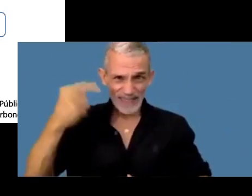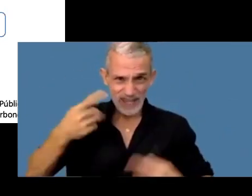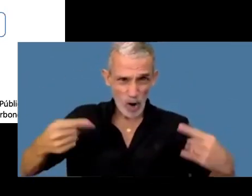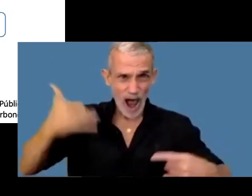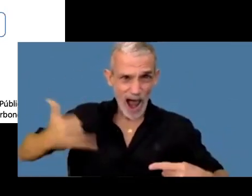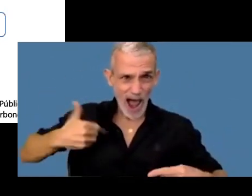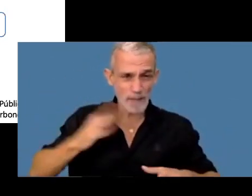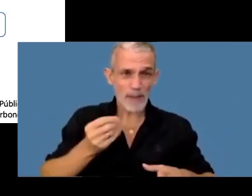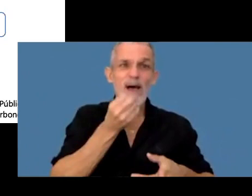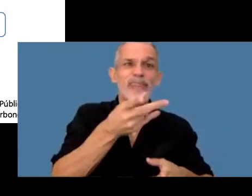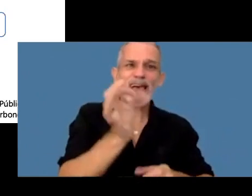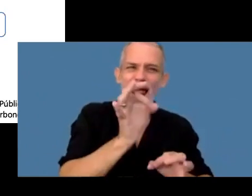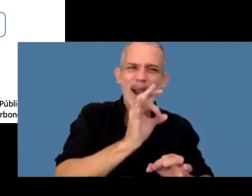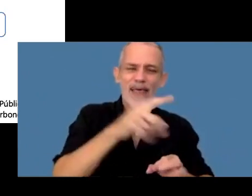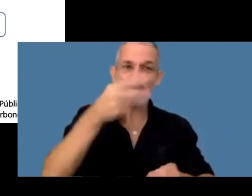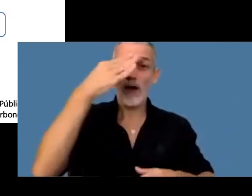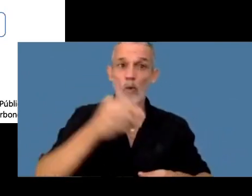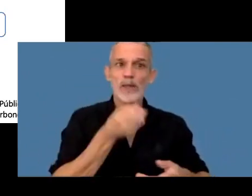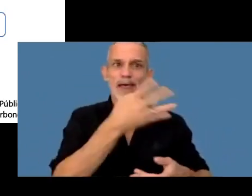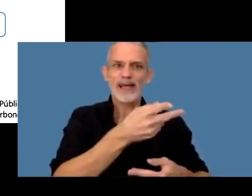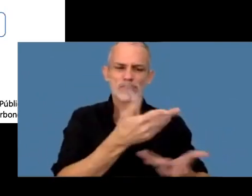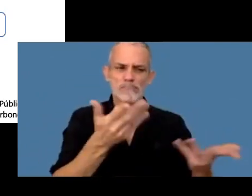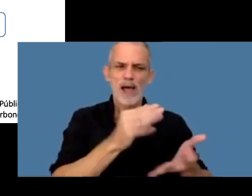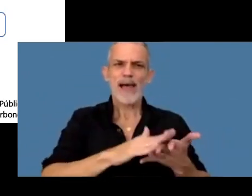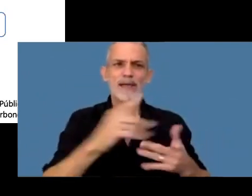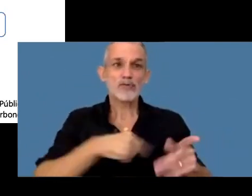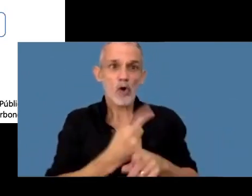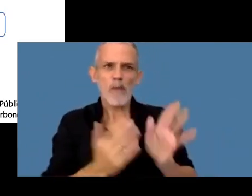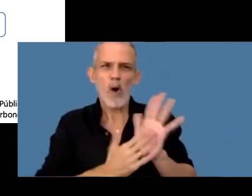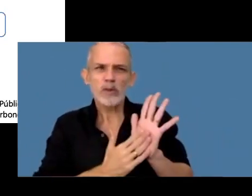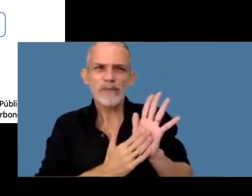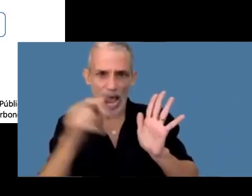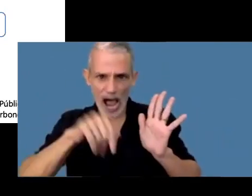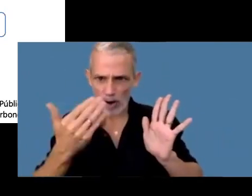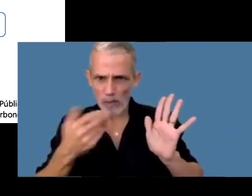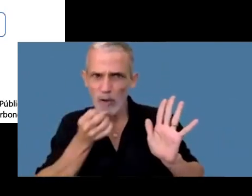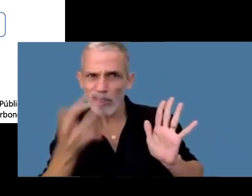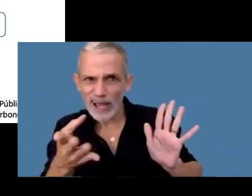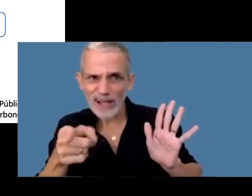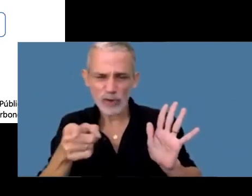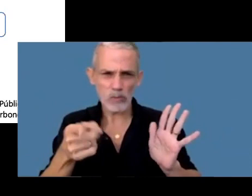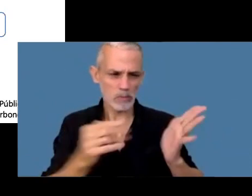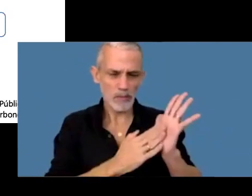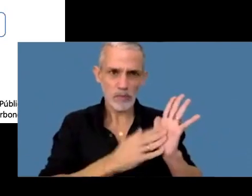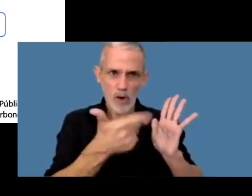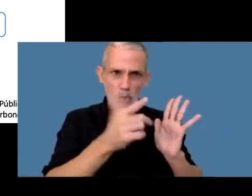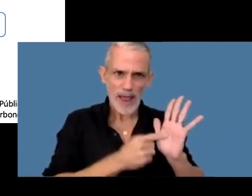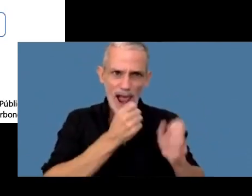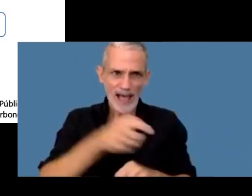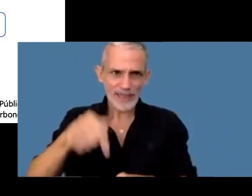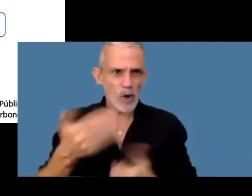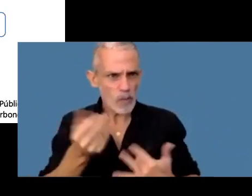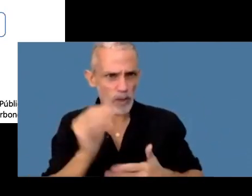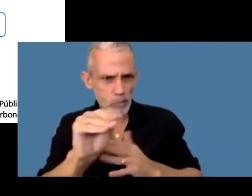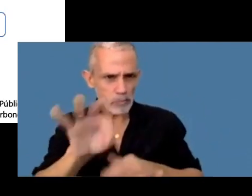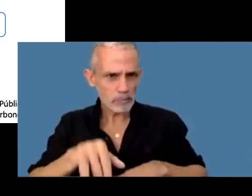declarada hasta la última declaración jurada o es directamente lo que yo no puedo justificar, incluso lo que no puedo justificar al día de hoy? Naturalmente uno puede decir, mira,